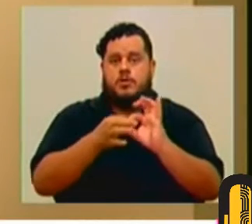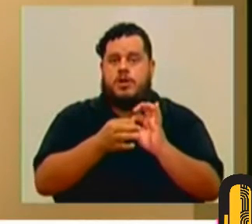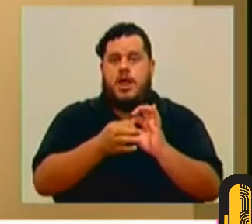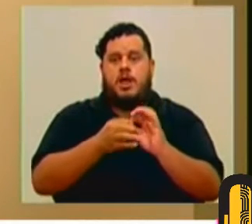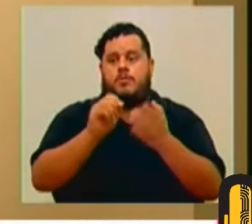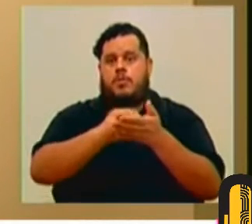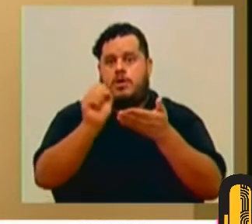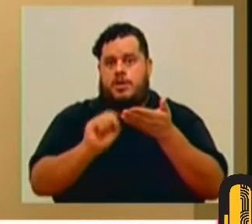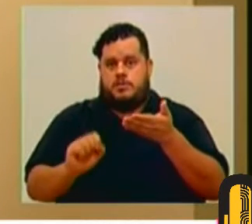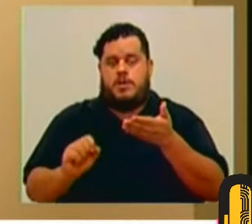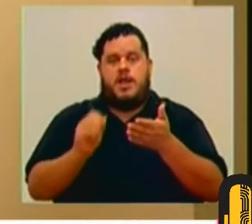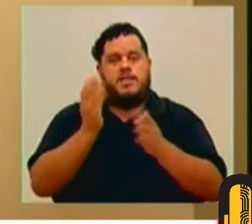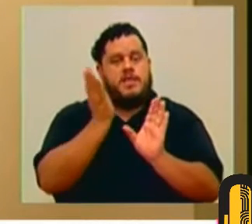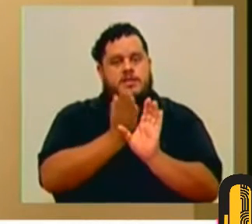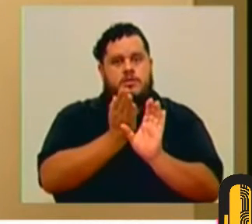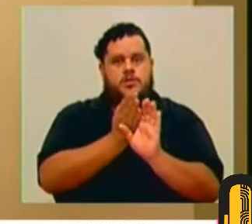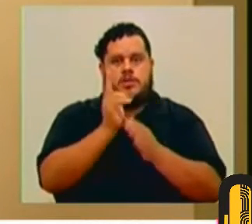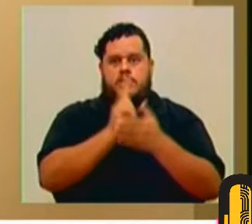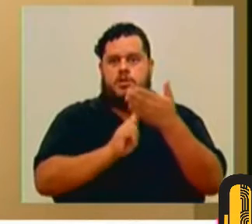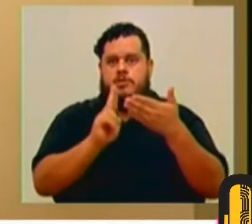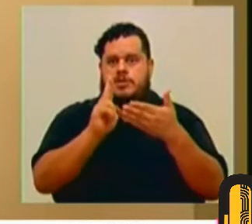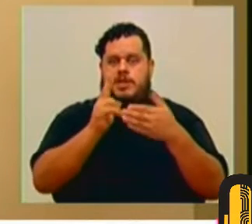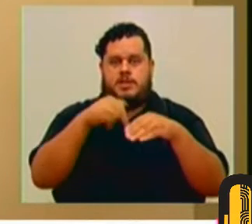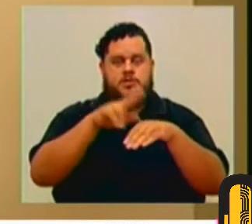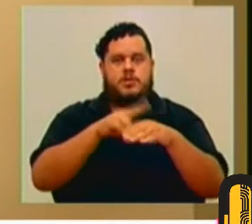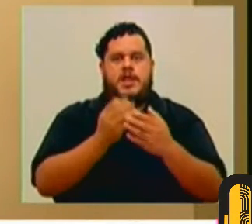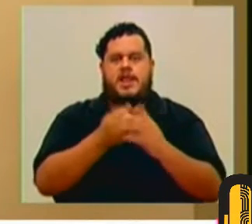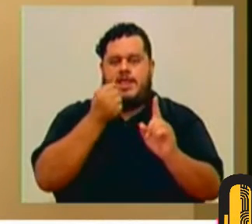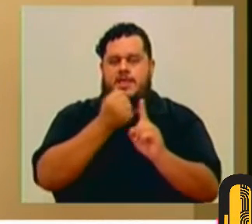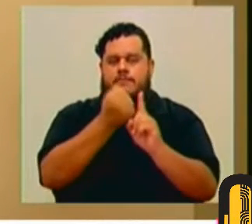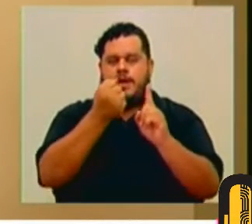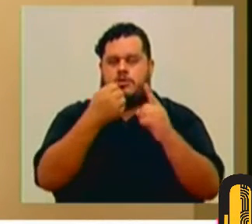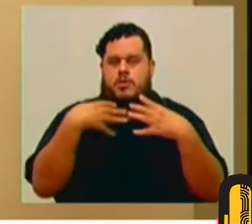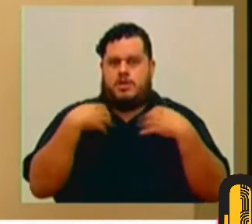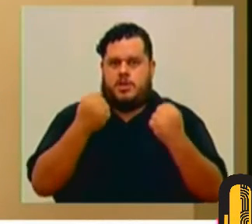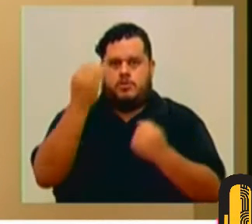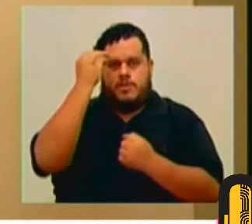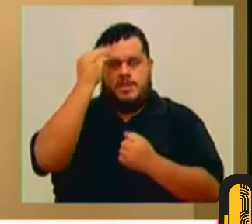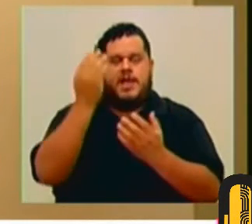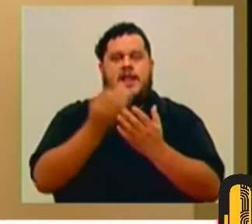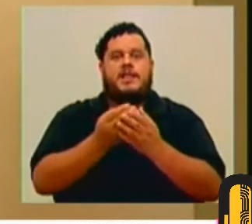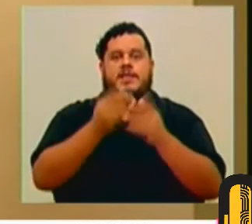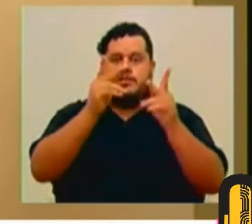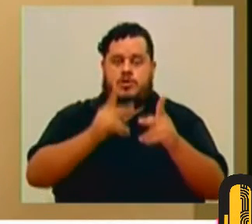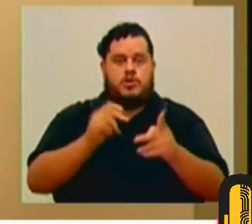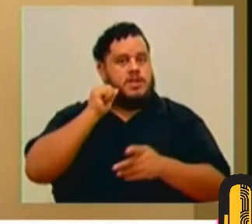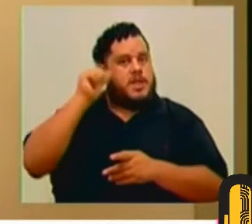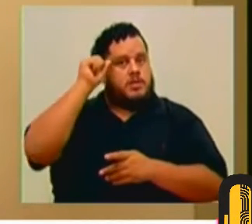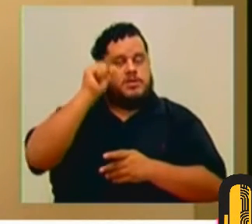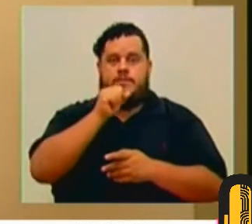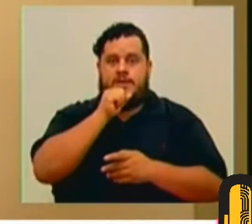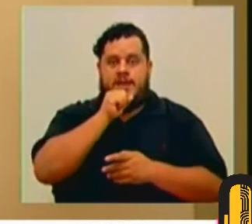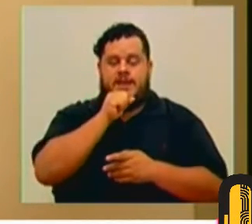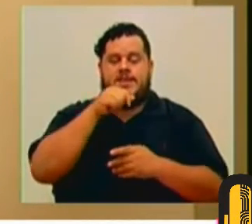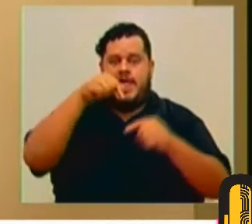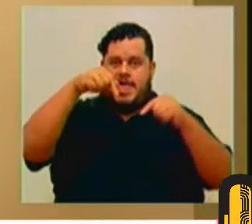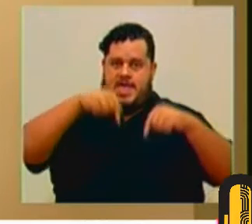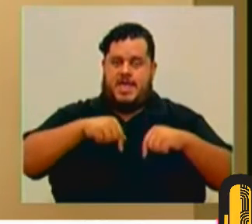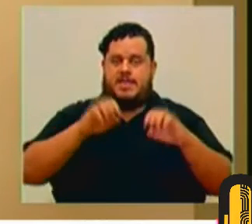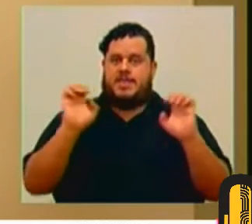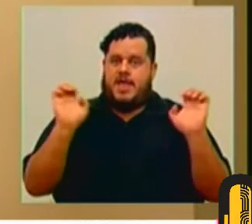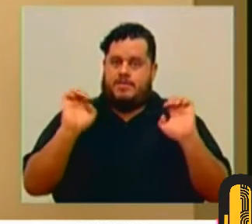de la Universidad Nacional con el título Impacto en la Salud Mental de las Personas Adultas Mayores durante la emergencia sanitaria